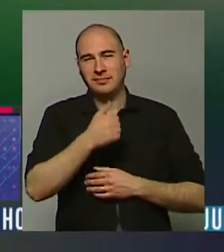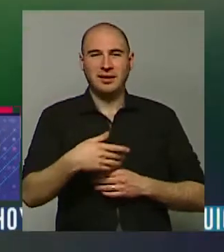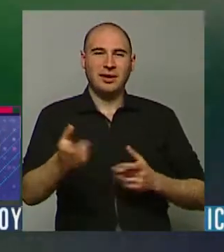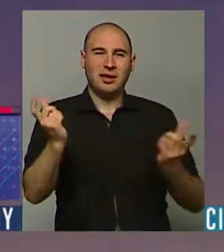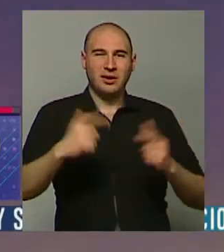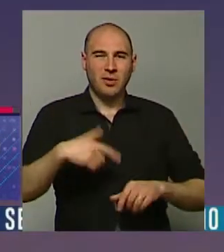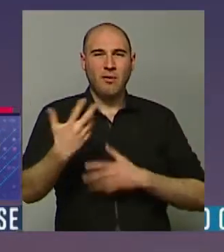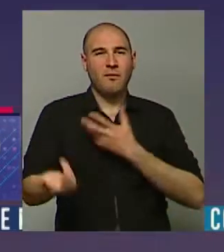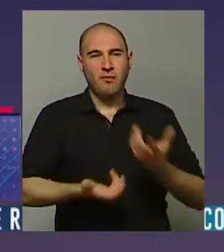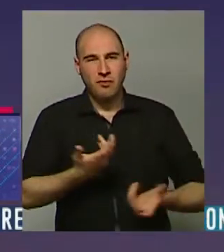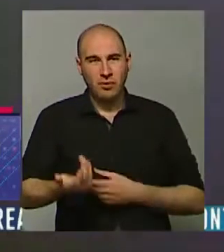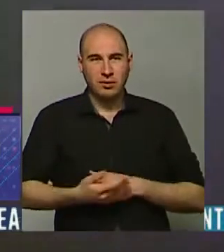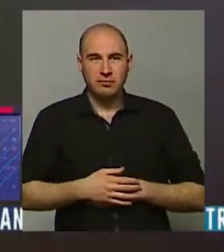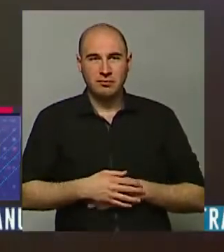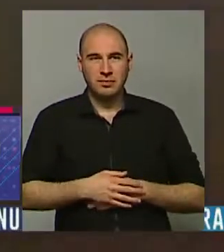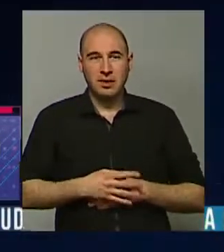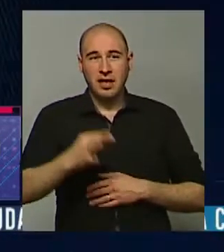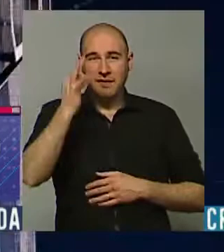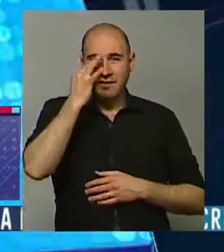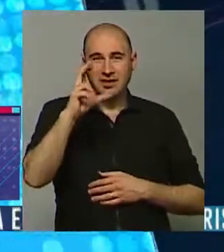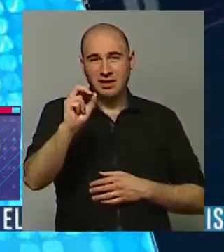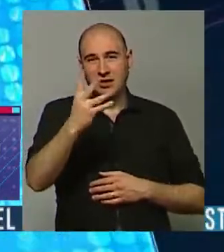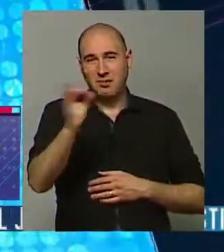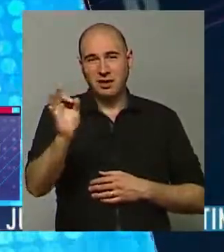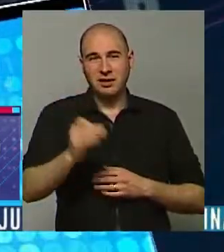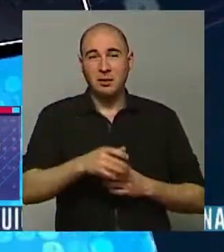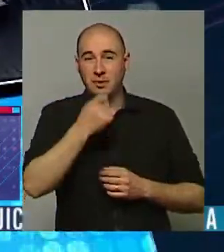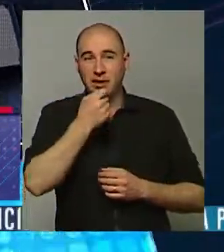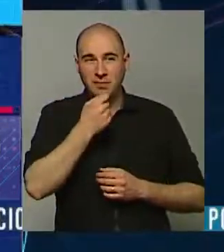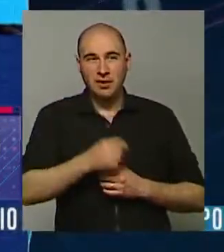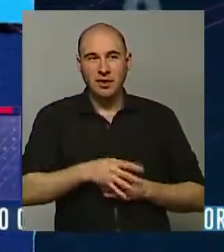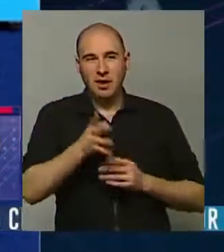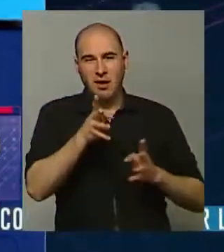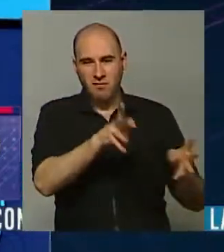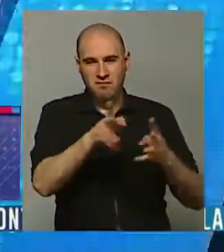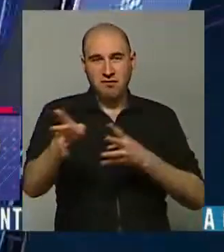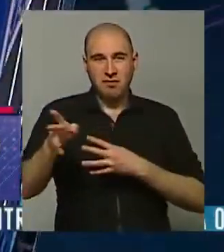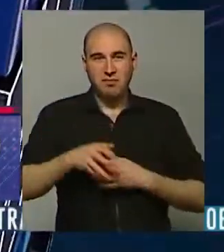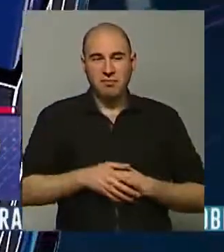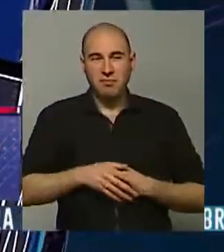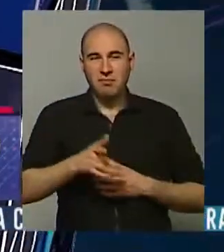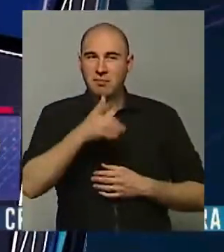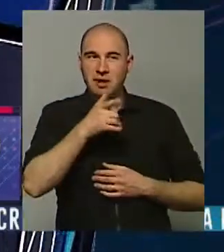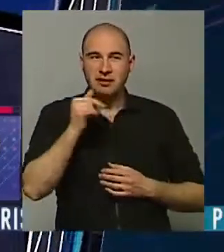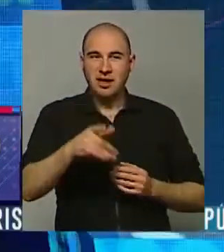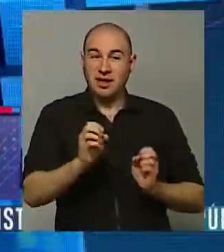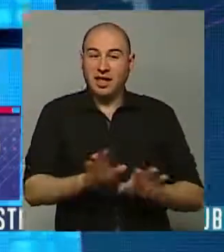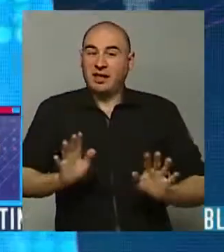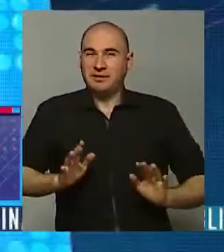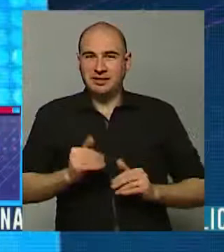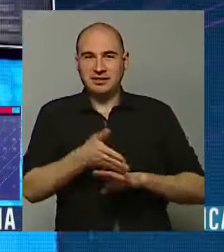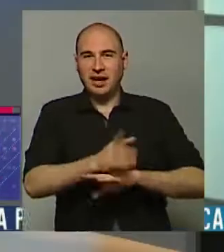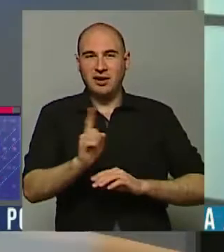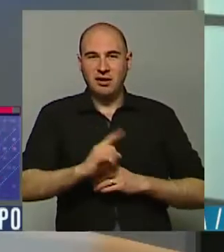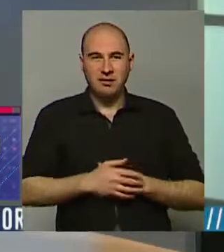reunión, una gran fogata, todo lo que quieran, y no sé, 20, 30, 40, cuando empiecen a los, digamos, disparar del otro lado, yo creo que van a recular y no van a entrar. Digo,